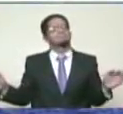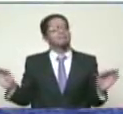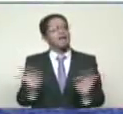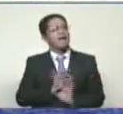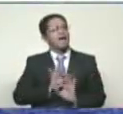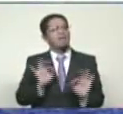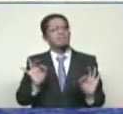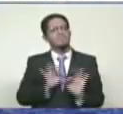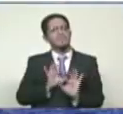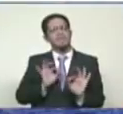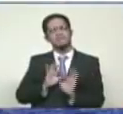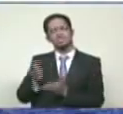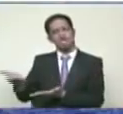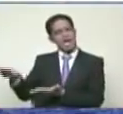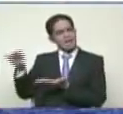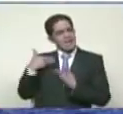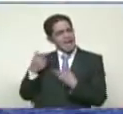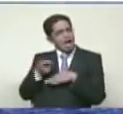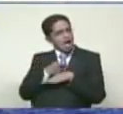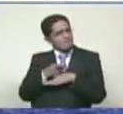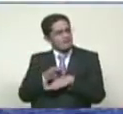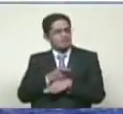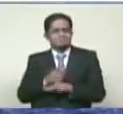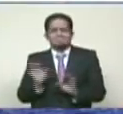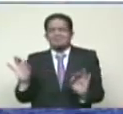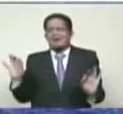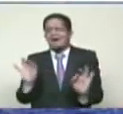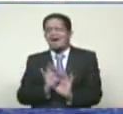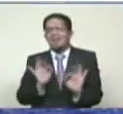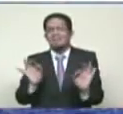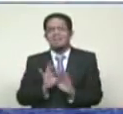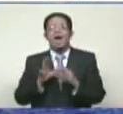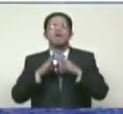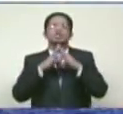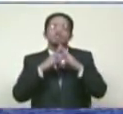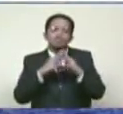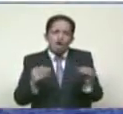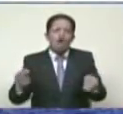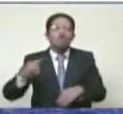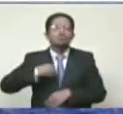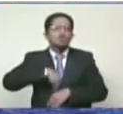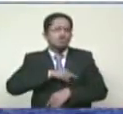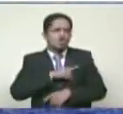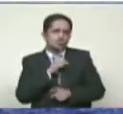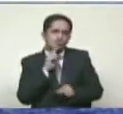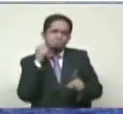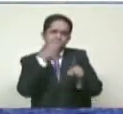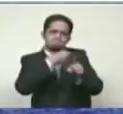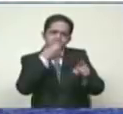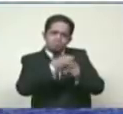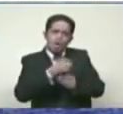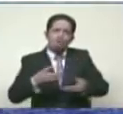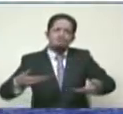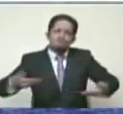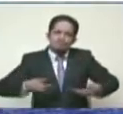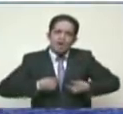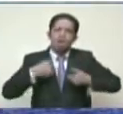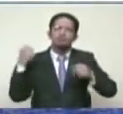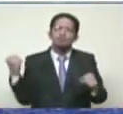han regalado nada. Todos nos los hemos ganado a pulso, con